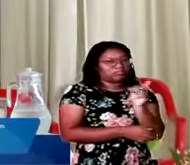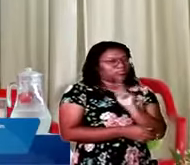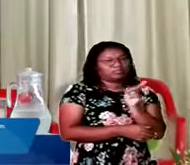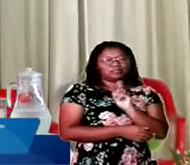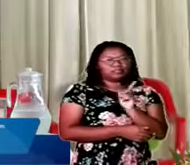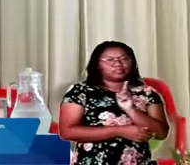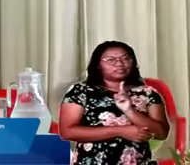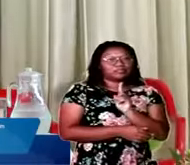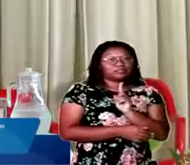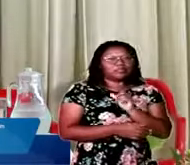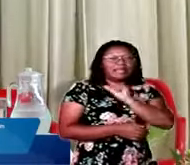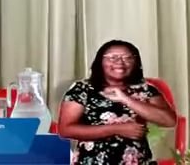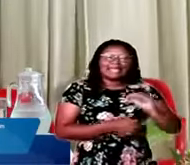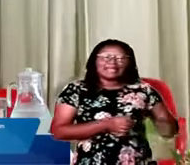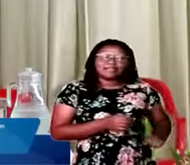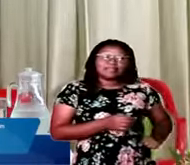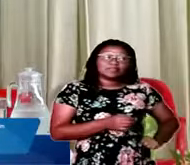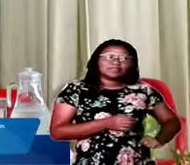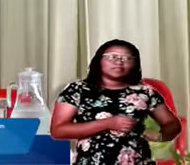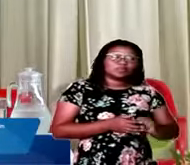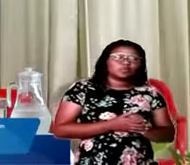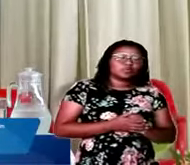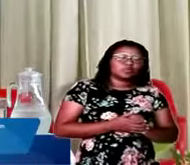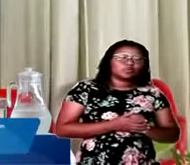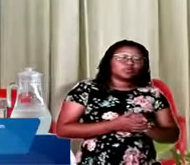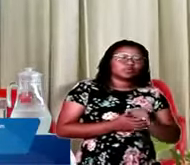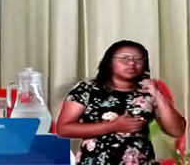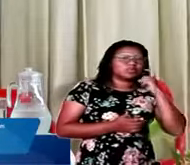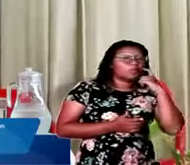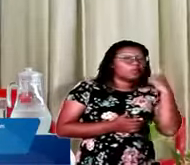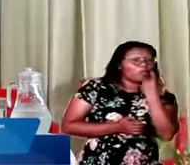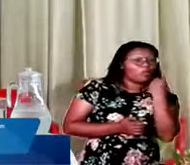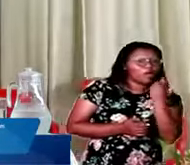el Señor nunca mandó a aborrecer a nadie.